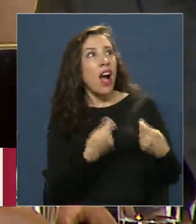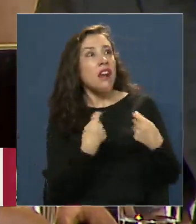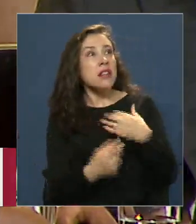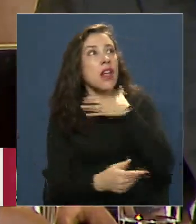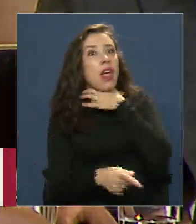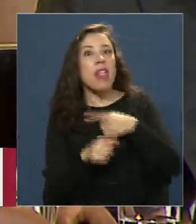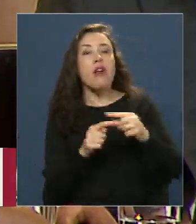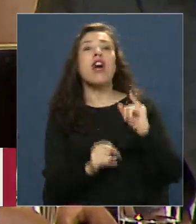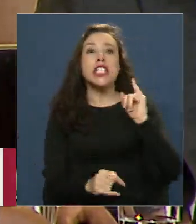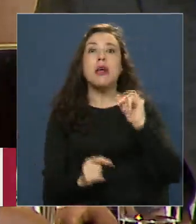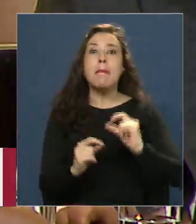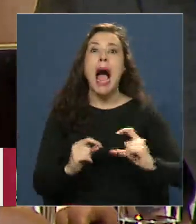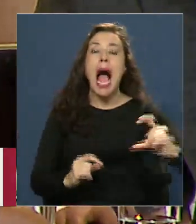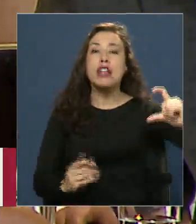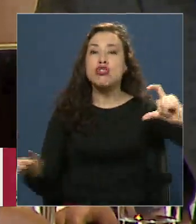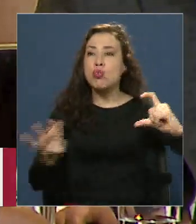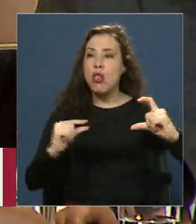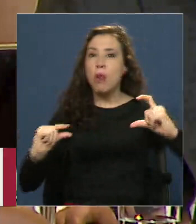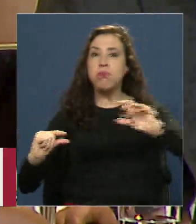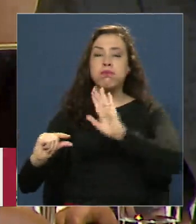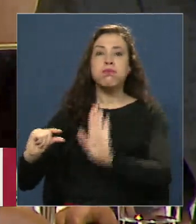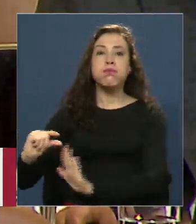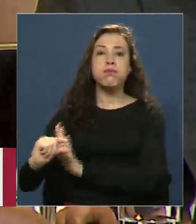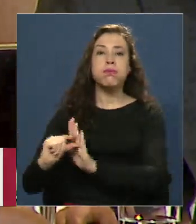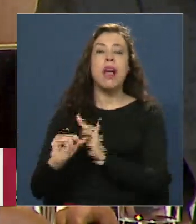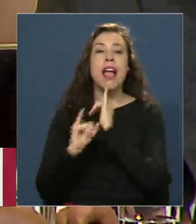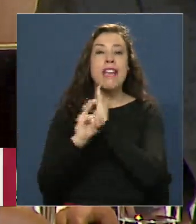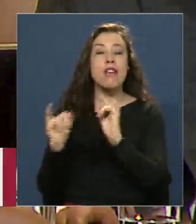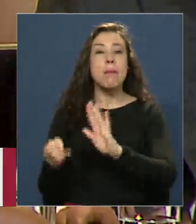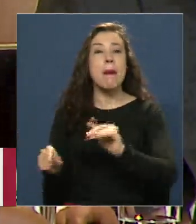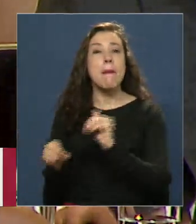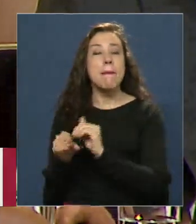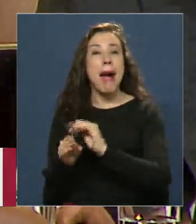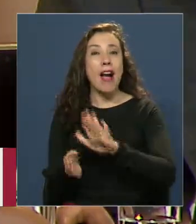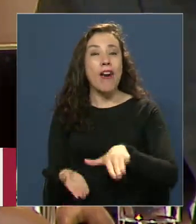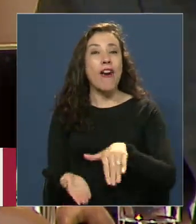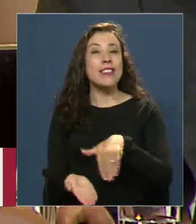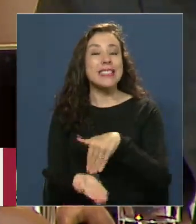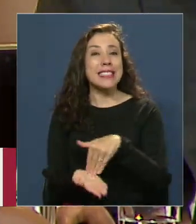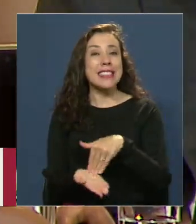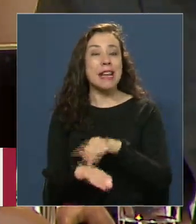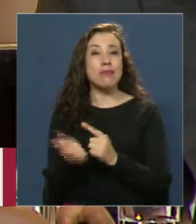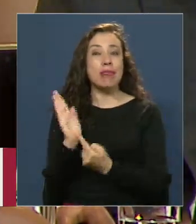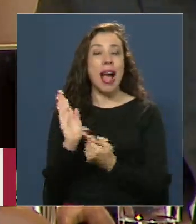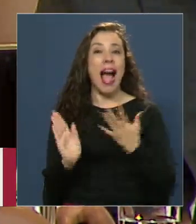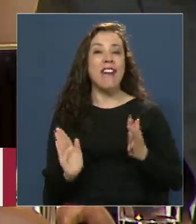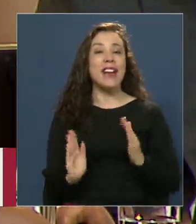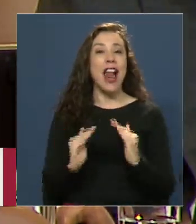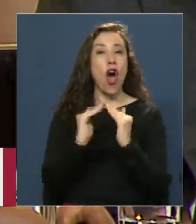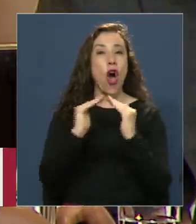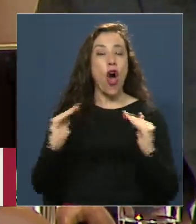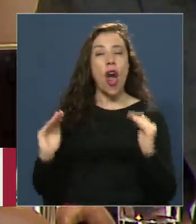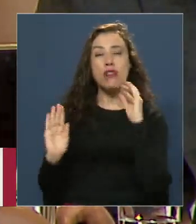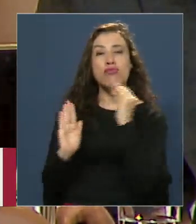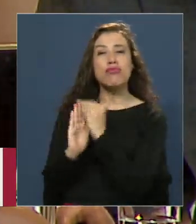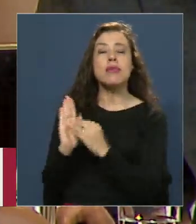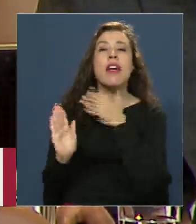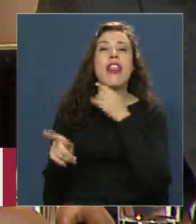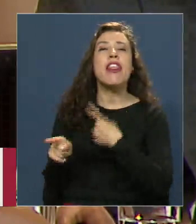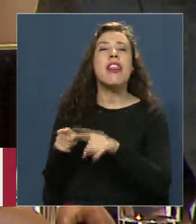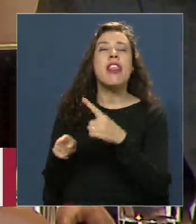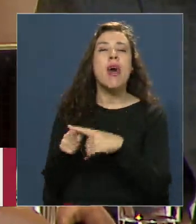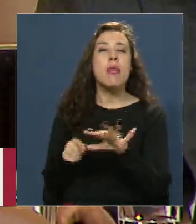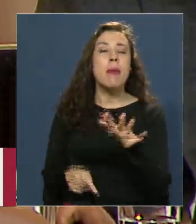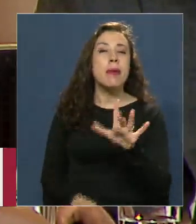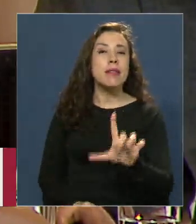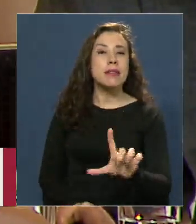deudas. Según el informe de cuentas nacionales del Banco Central, publicado en abril de este año, los hogares registran una deuda